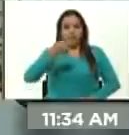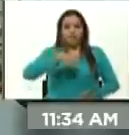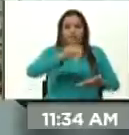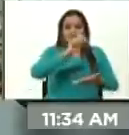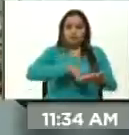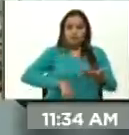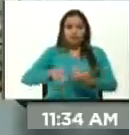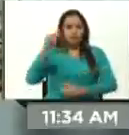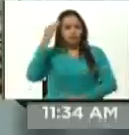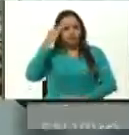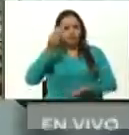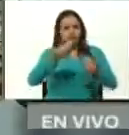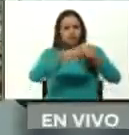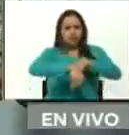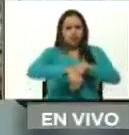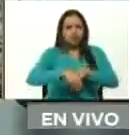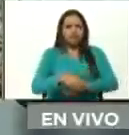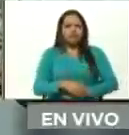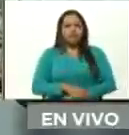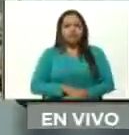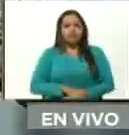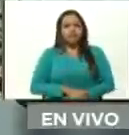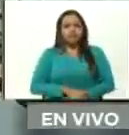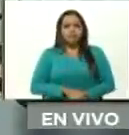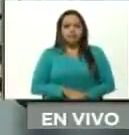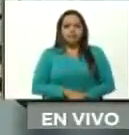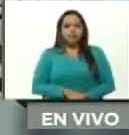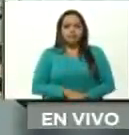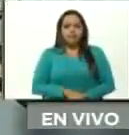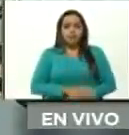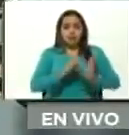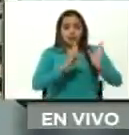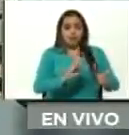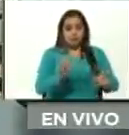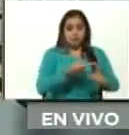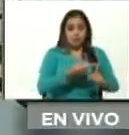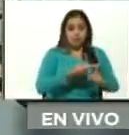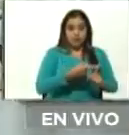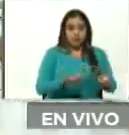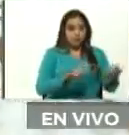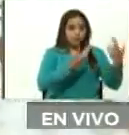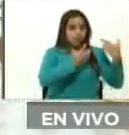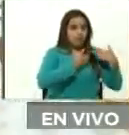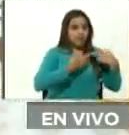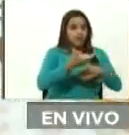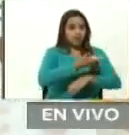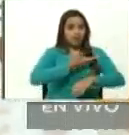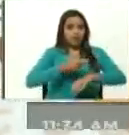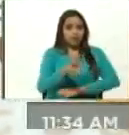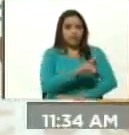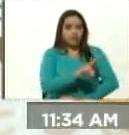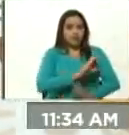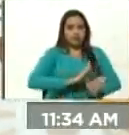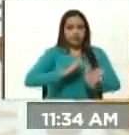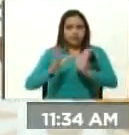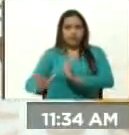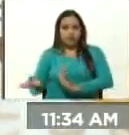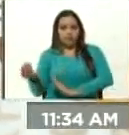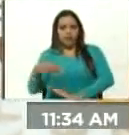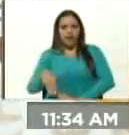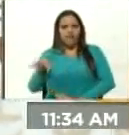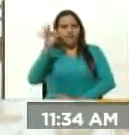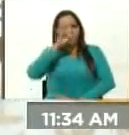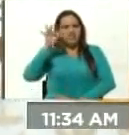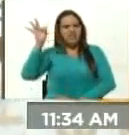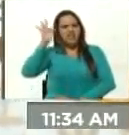un memorándum de entendimiento en nombre del Estado venezolano con el fiscal de la Corte